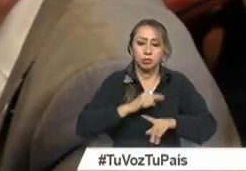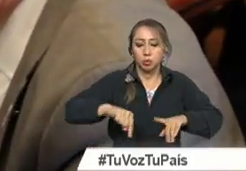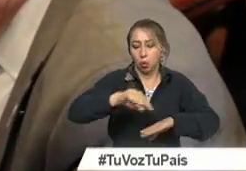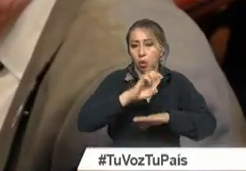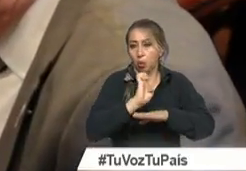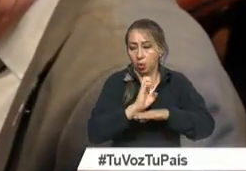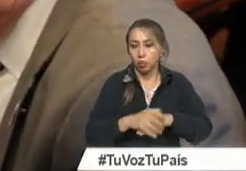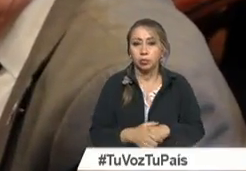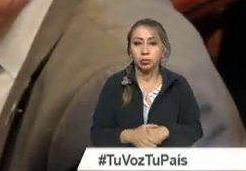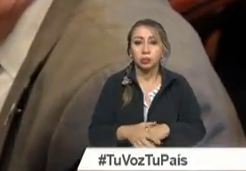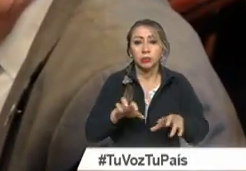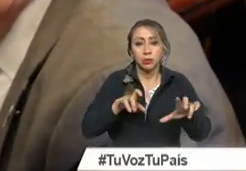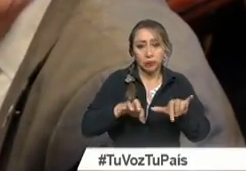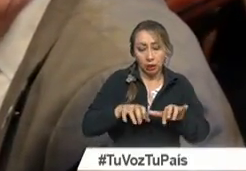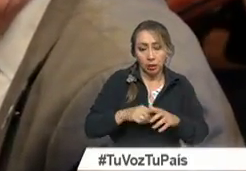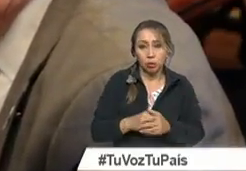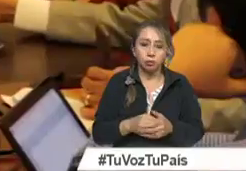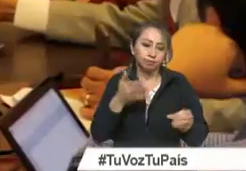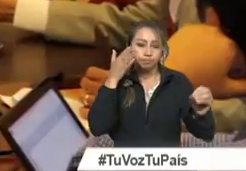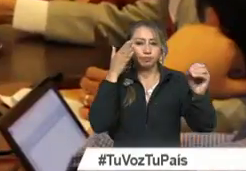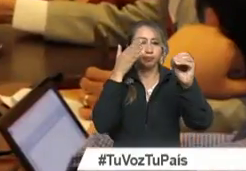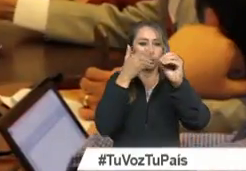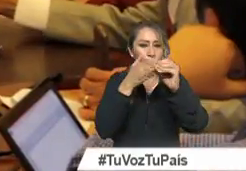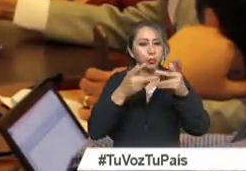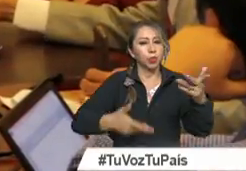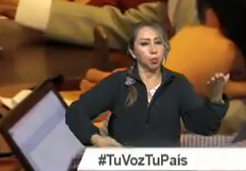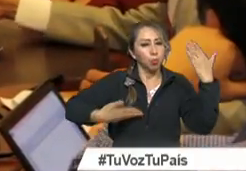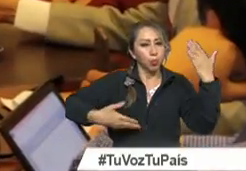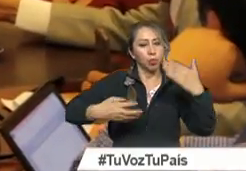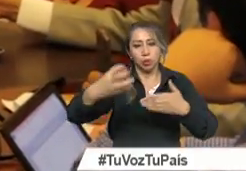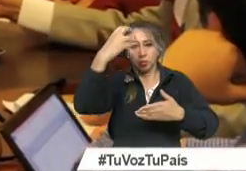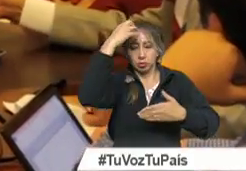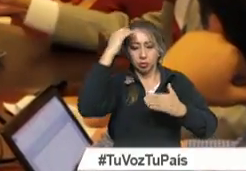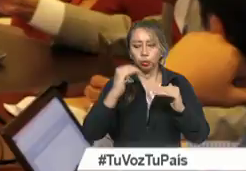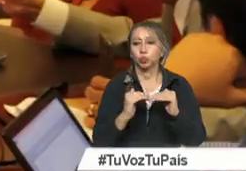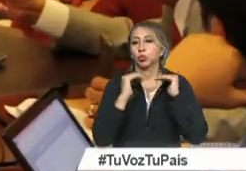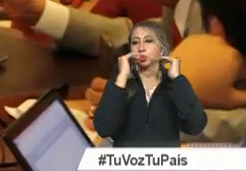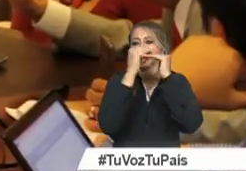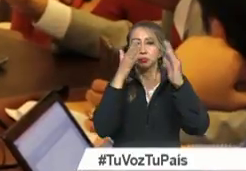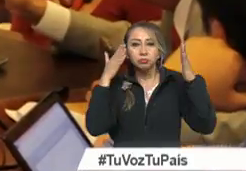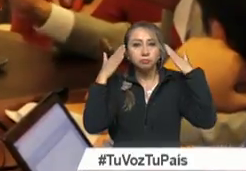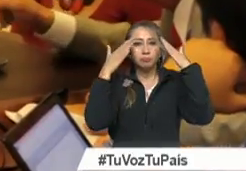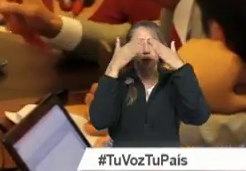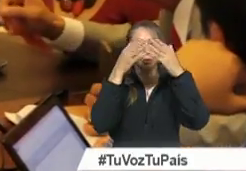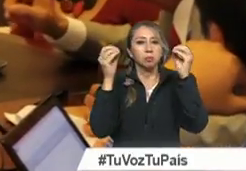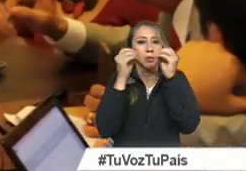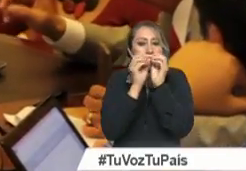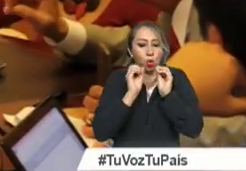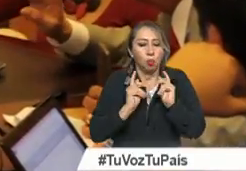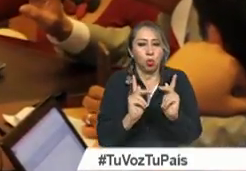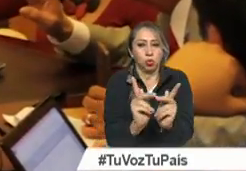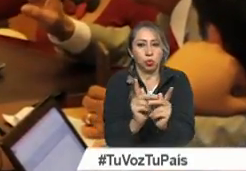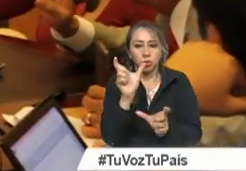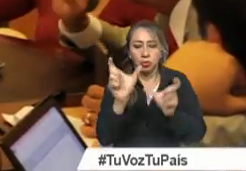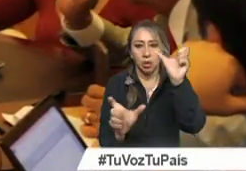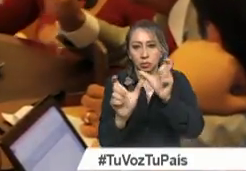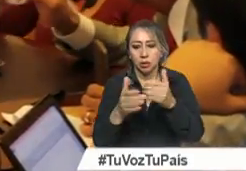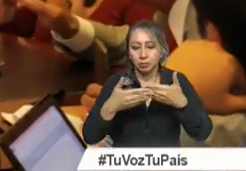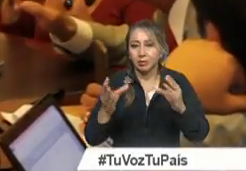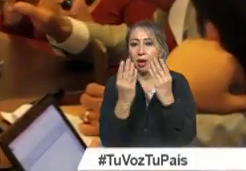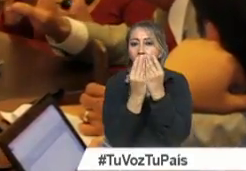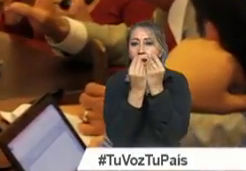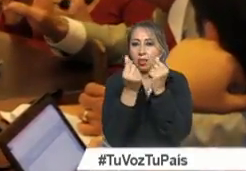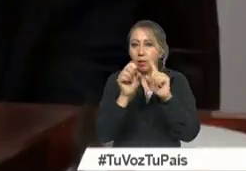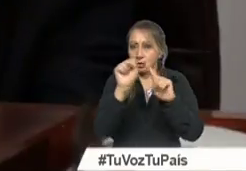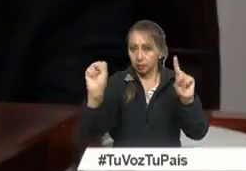encuentro el secretario presentó los objetivos y la política de educación superior enfocada generar más oportunidades manteniendo la calidad del